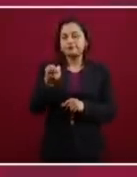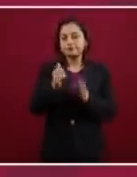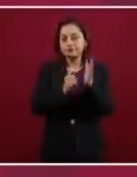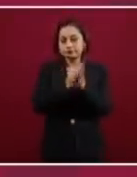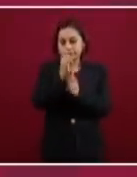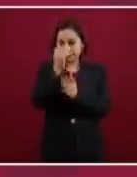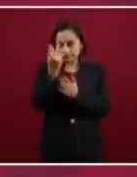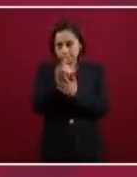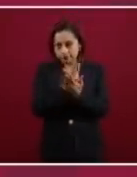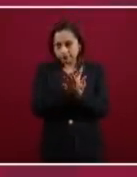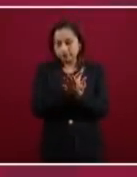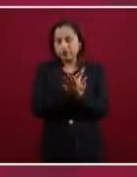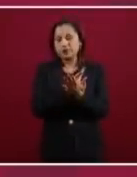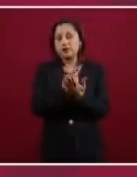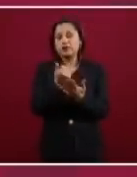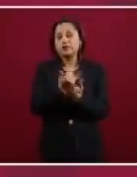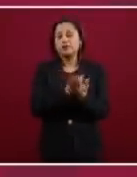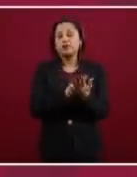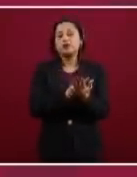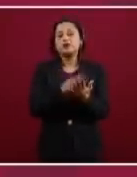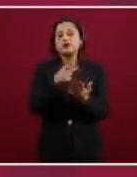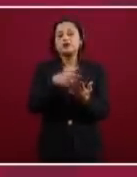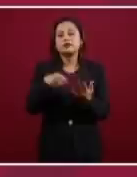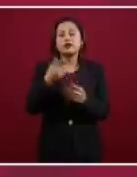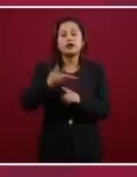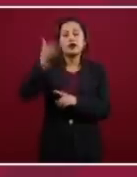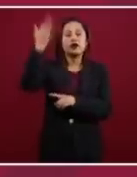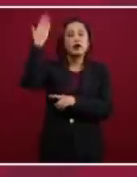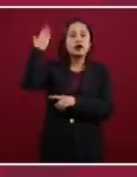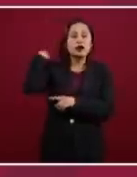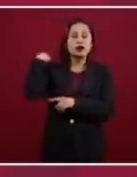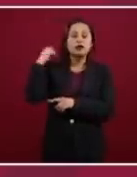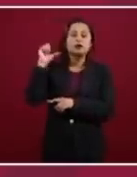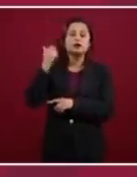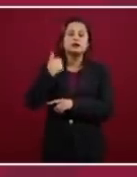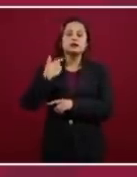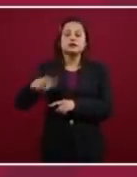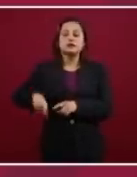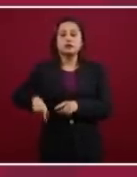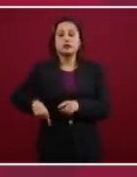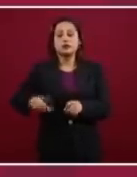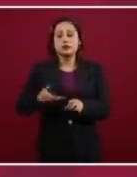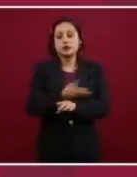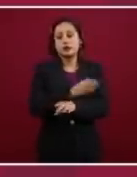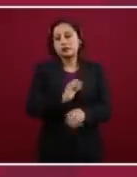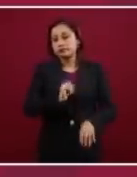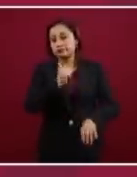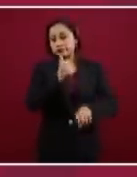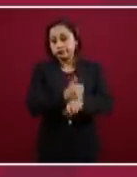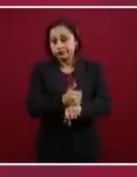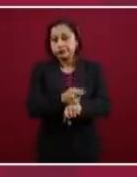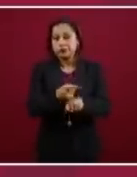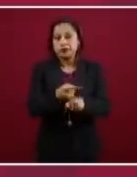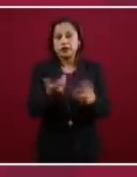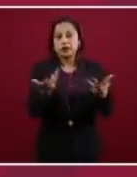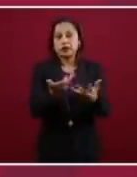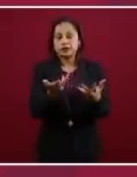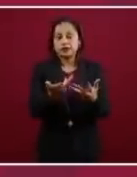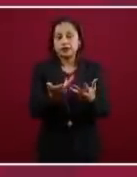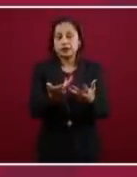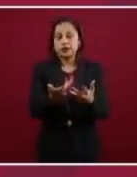una concepción que se instaló durante el período neoliberal que no obedece a la nueva